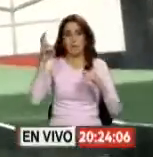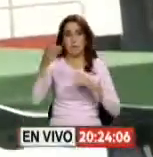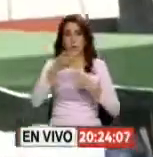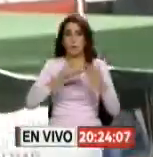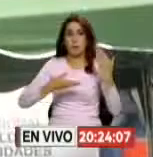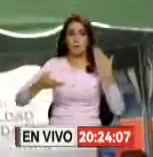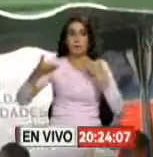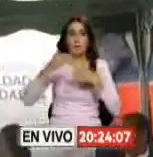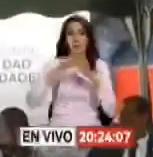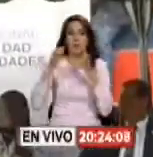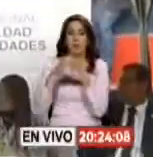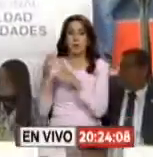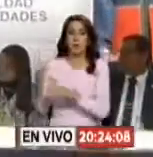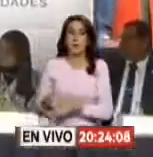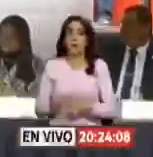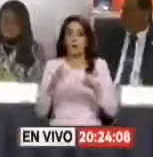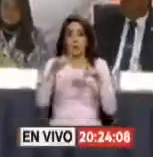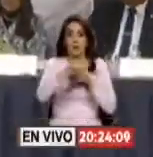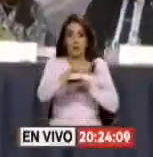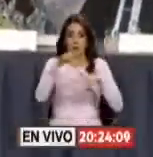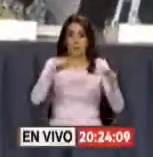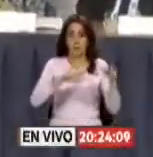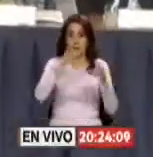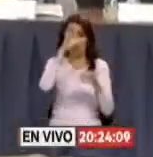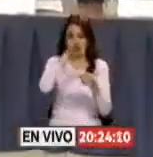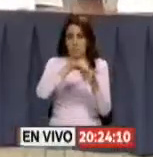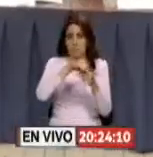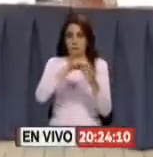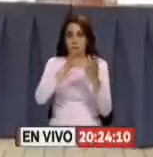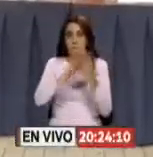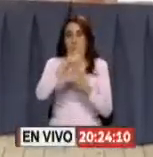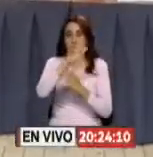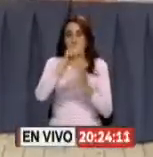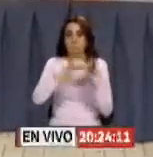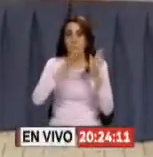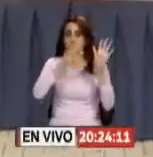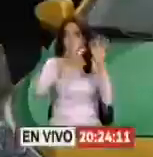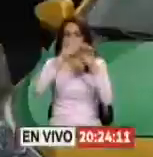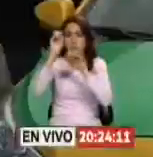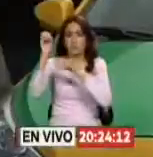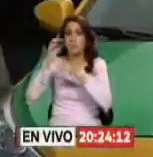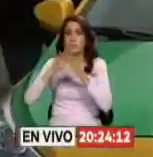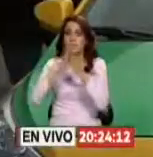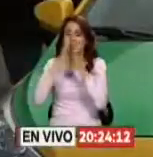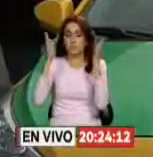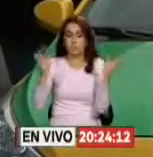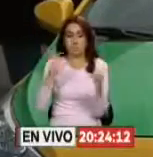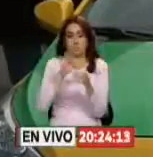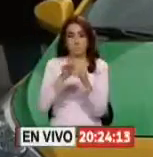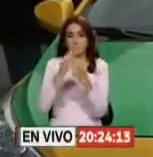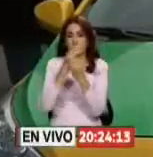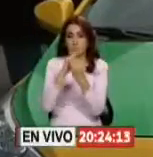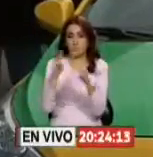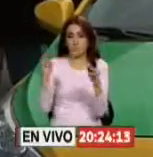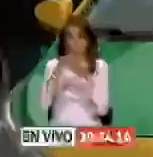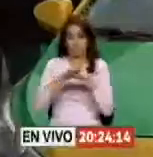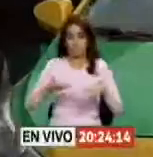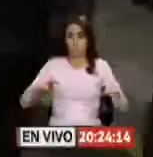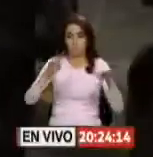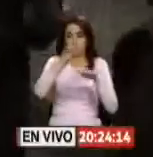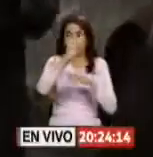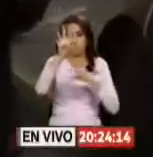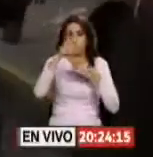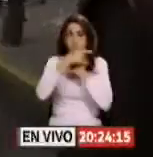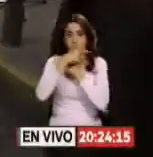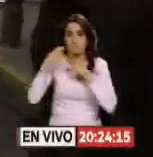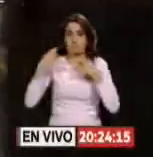que se instalen en los recintos las 3.870 mesas de atención preferente con su respectivo material electoral el 24